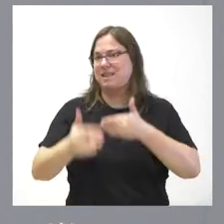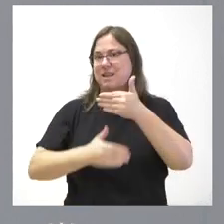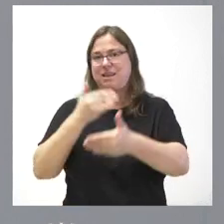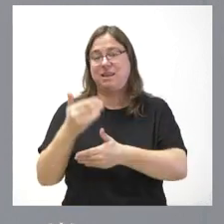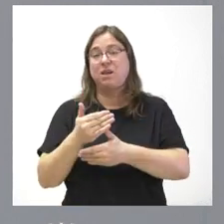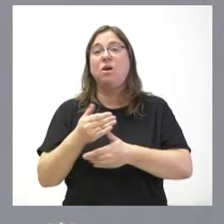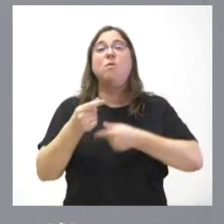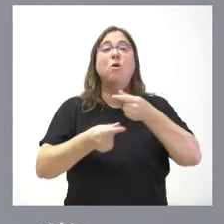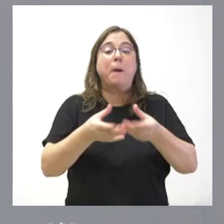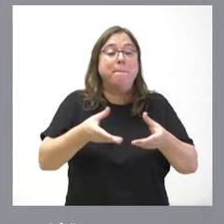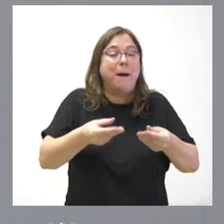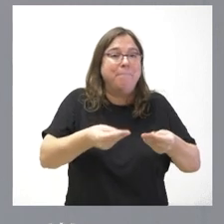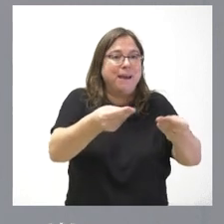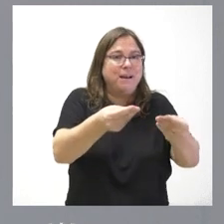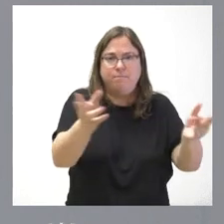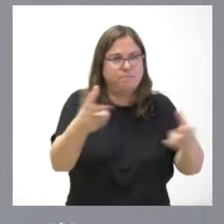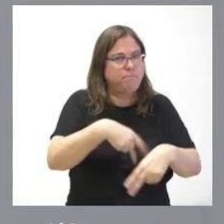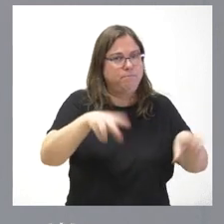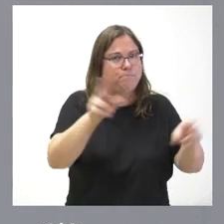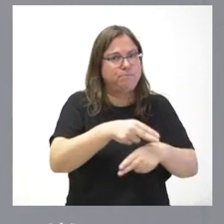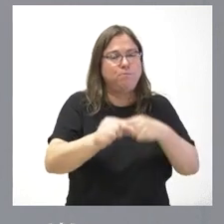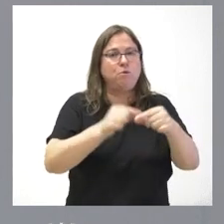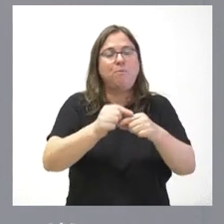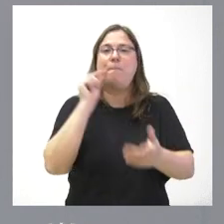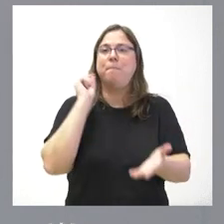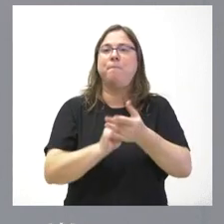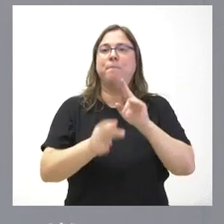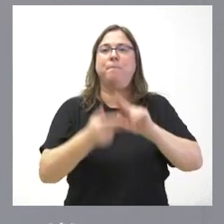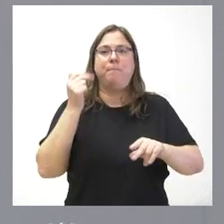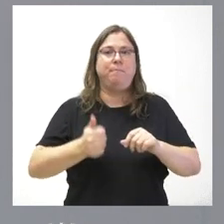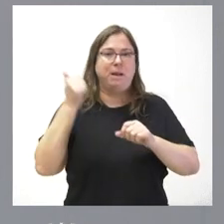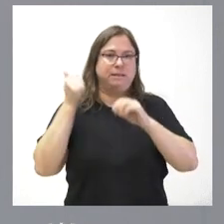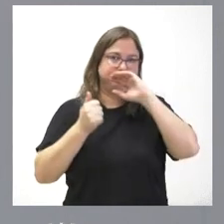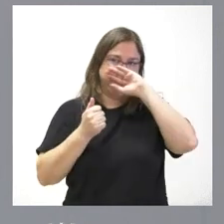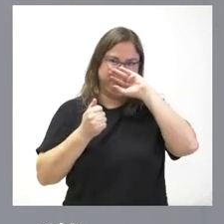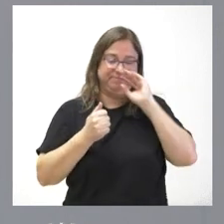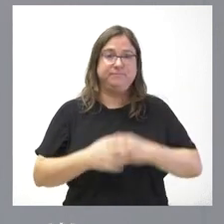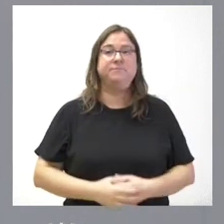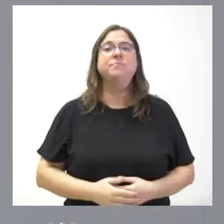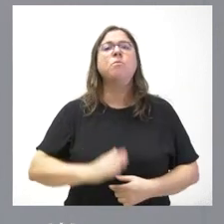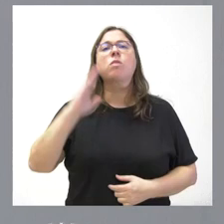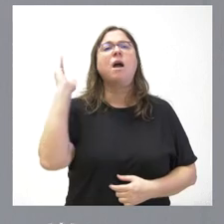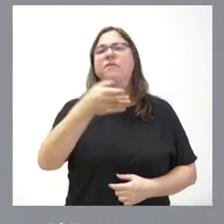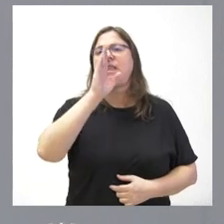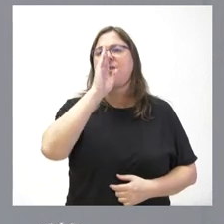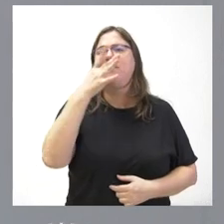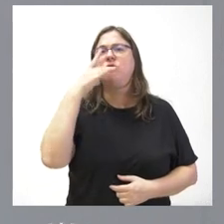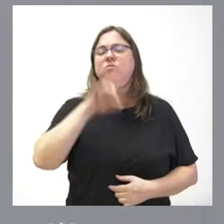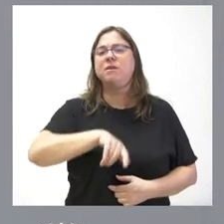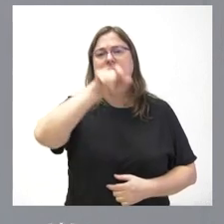forma progresiva el papel procedimientos más ágiles que afectan de forma directa a los